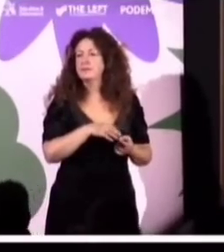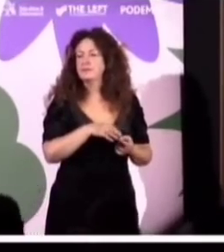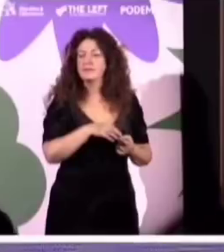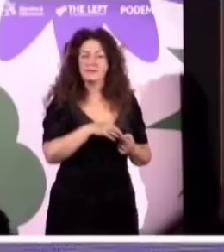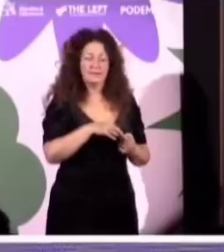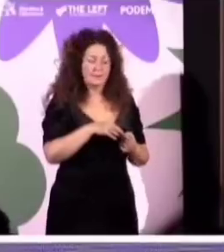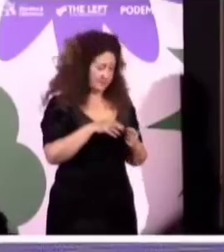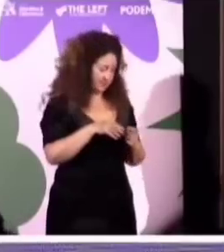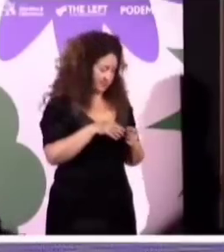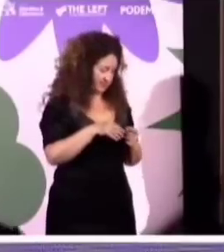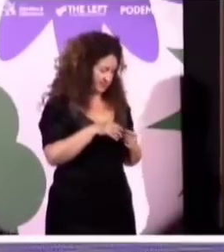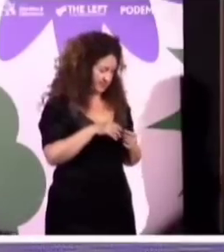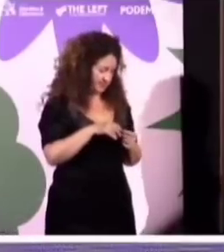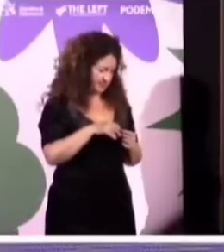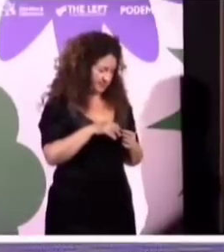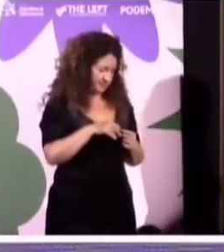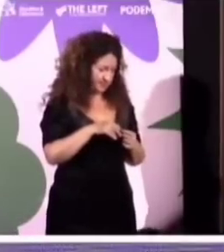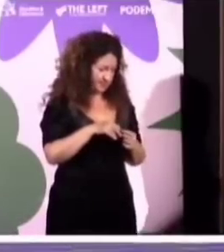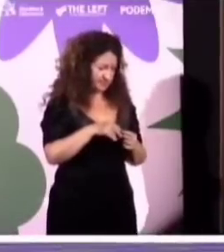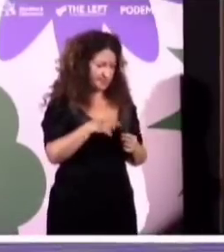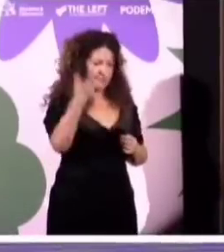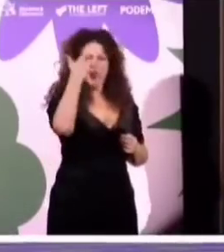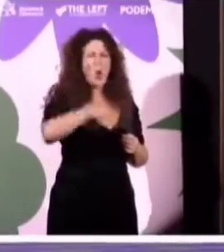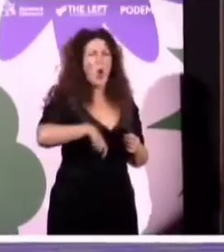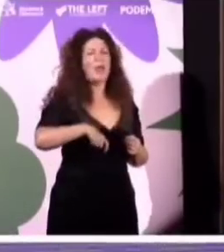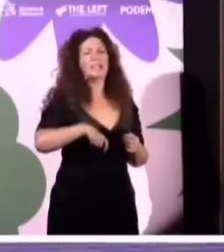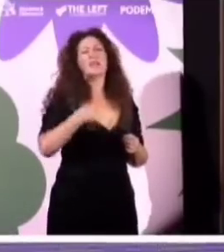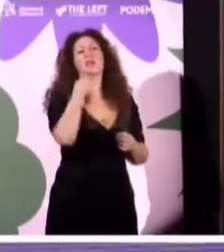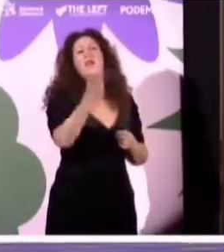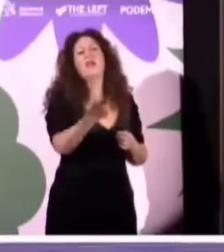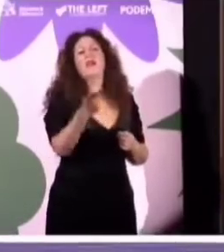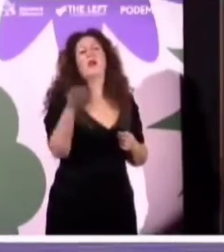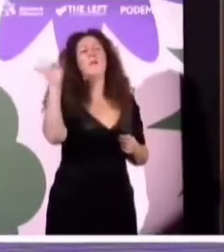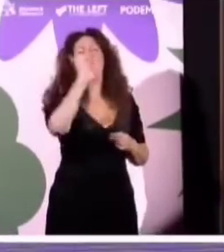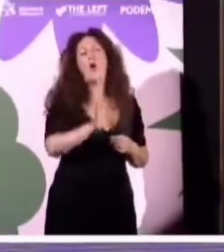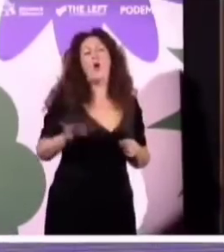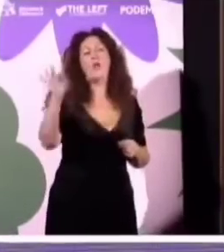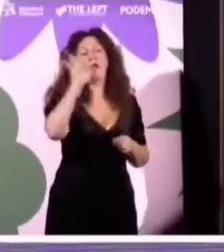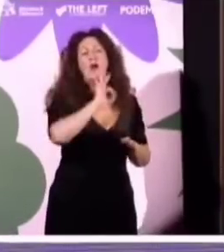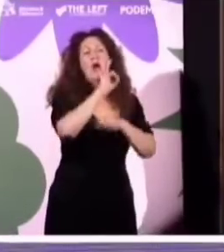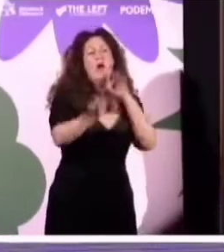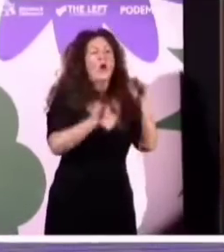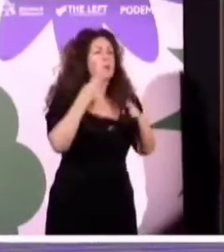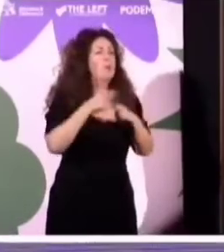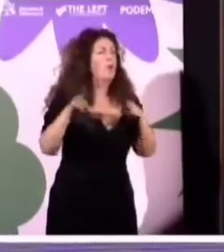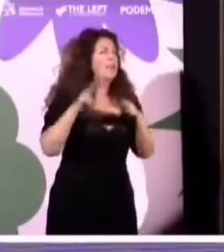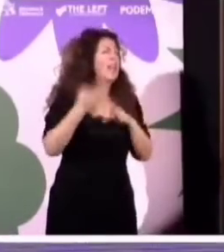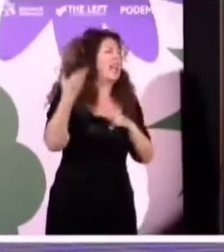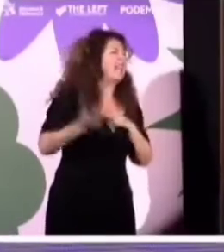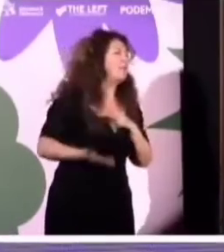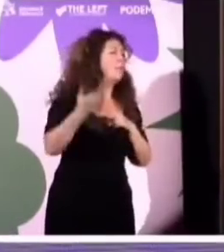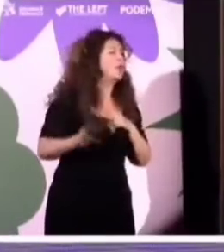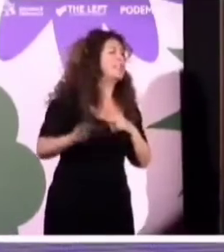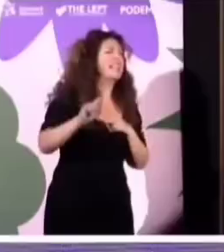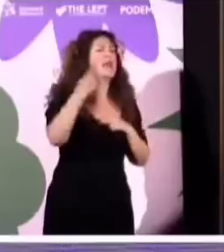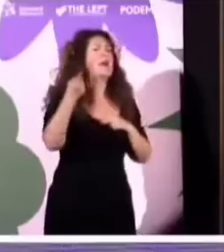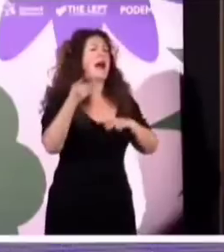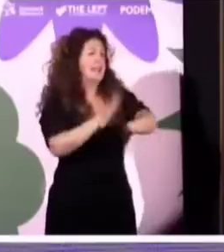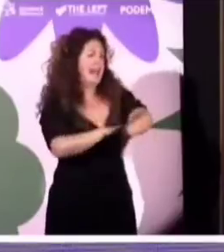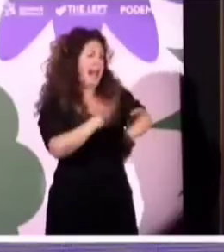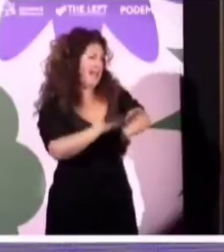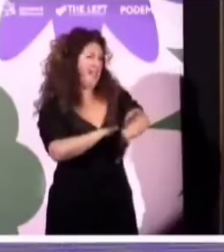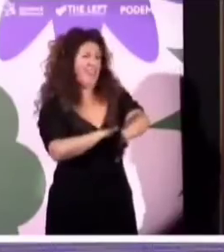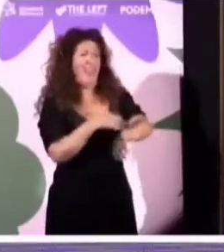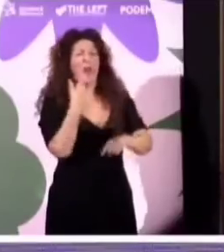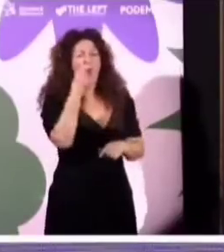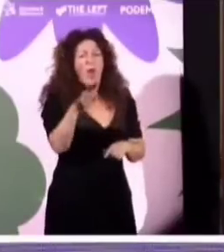quien diga. No voy a ser yo quien diga que Podemos es la organización política más importante de la izquierda española. No hace falta